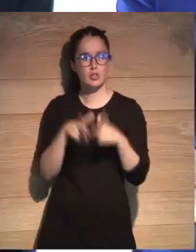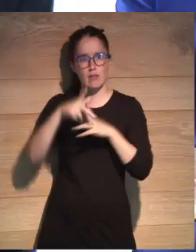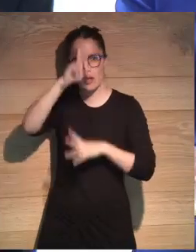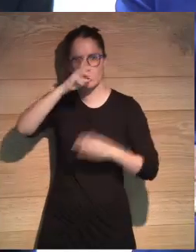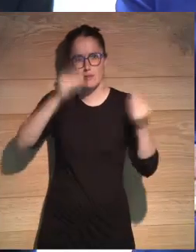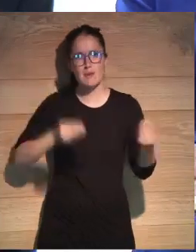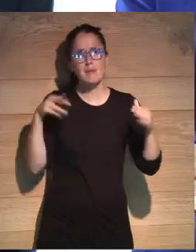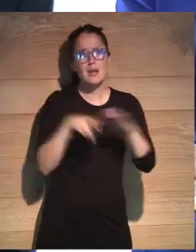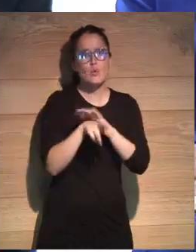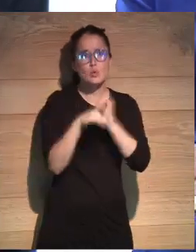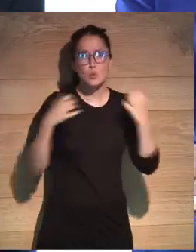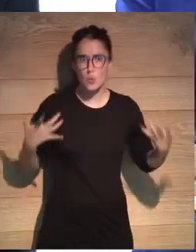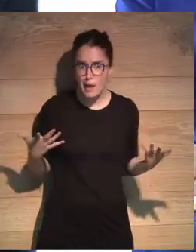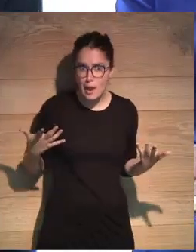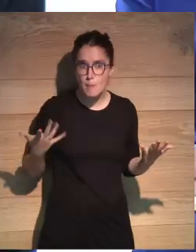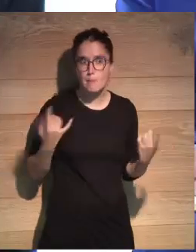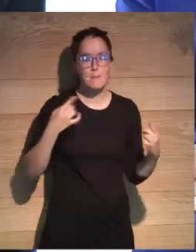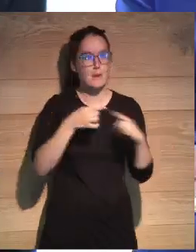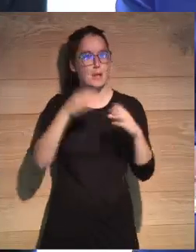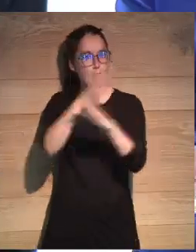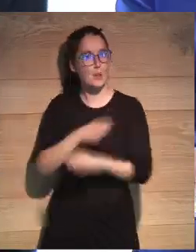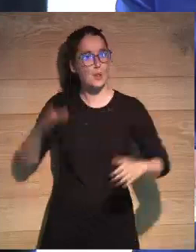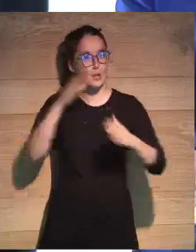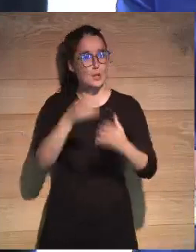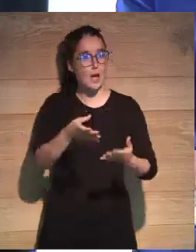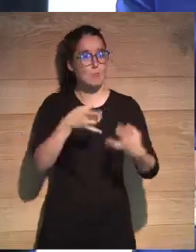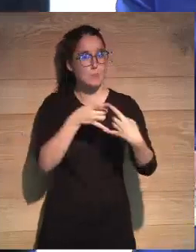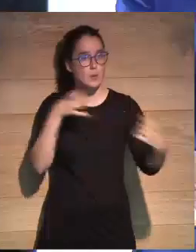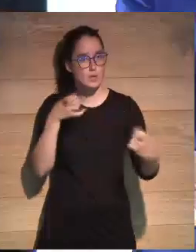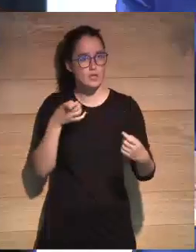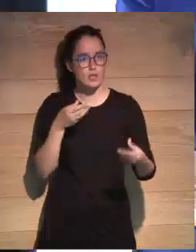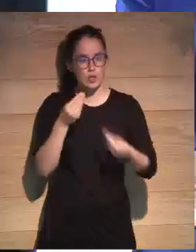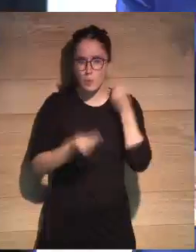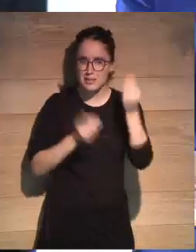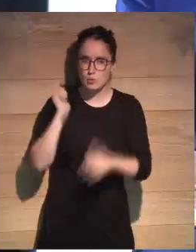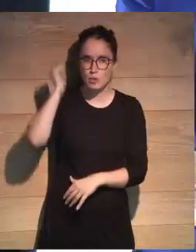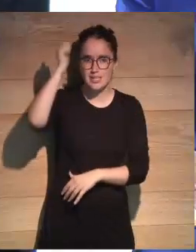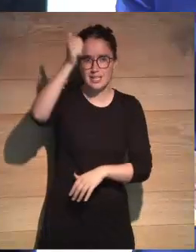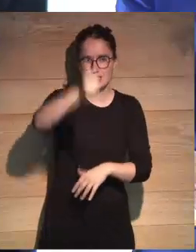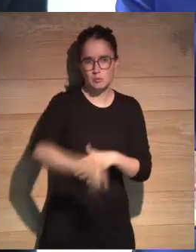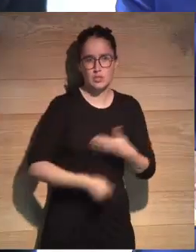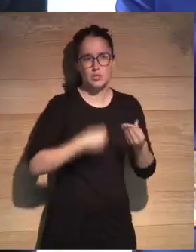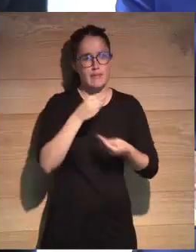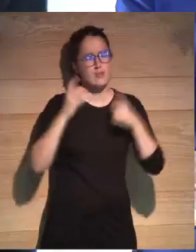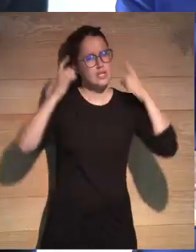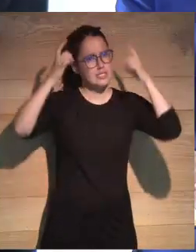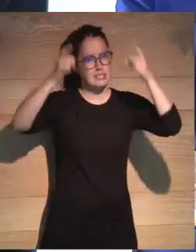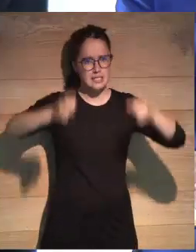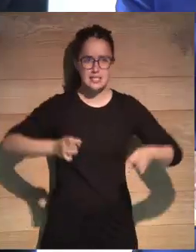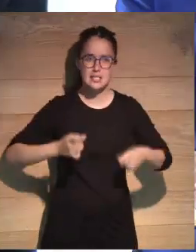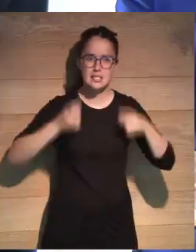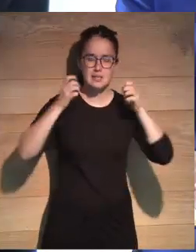cuáles son sus recursos, ¿no? Para acercarse más a la ciencia. Pues yo creo que llevamos muchísimos años haciendo muy grandes esfuerzos